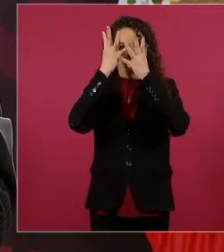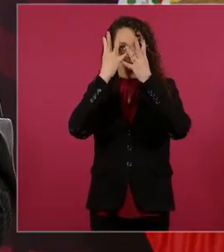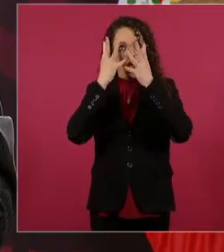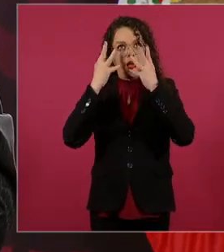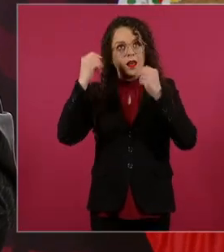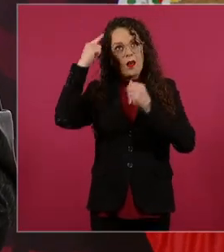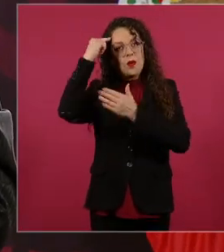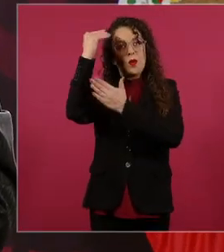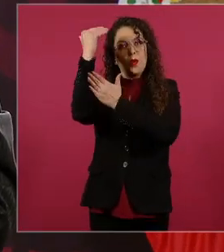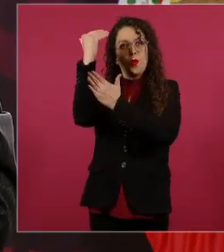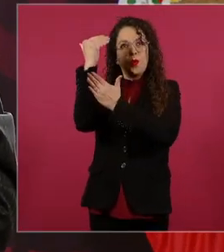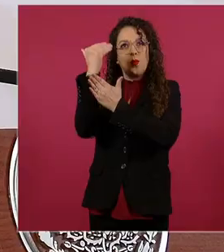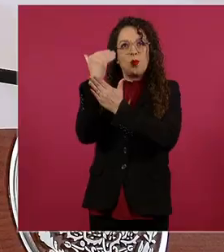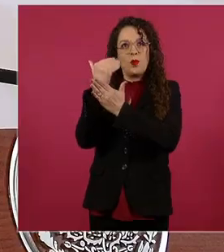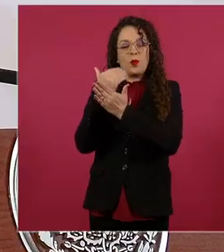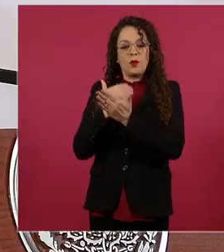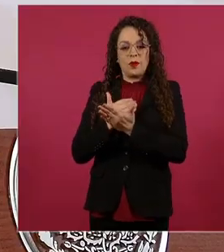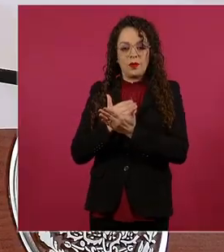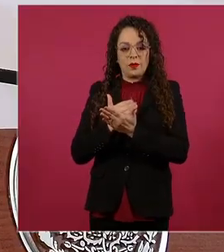creo que lo escribió